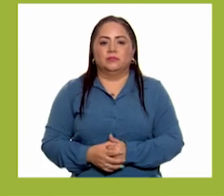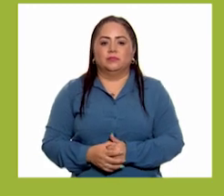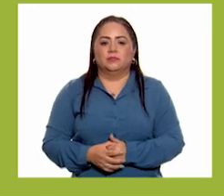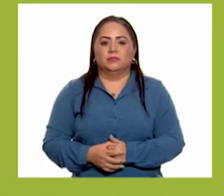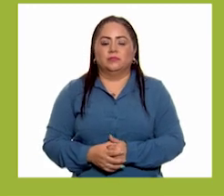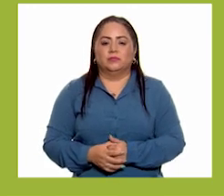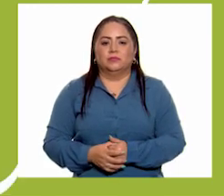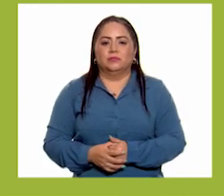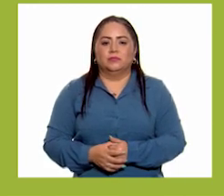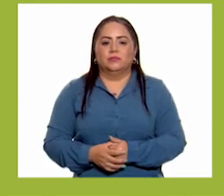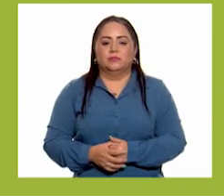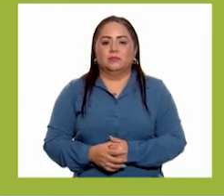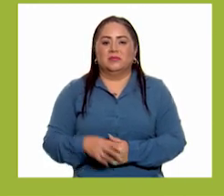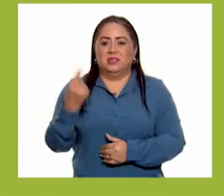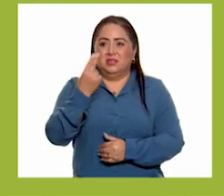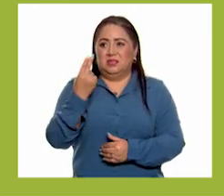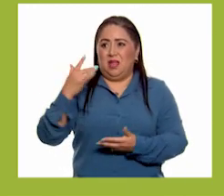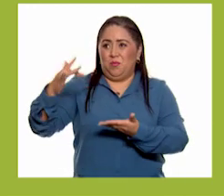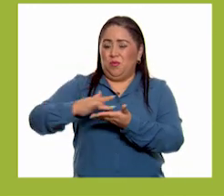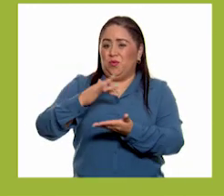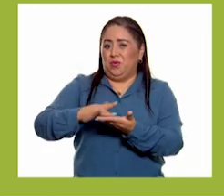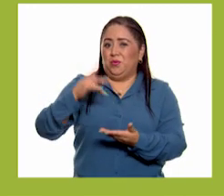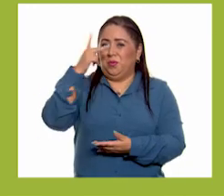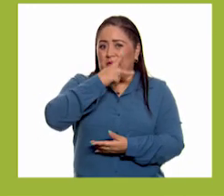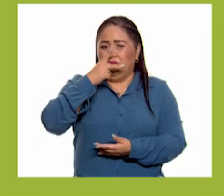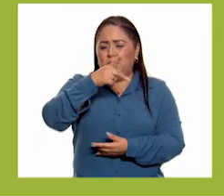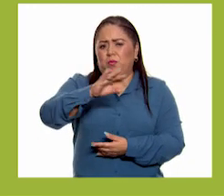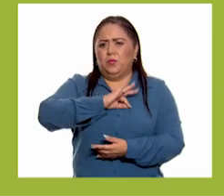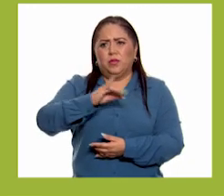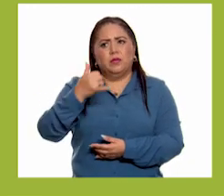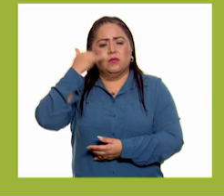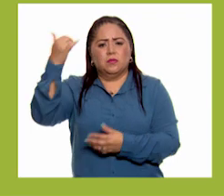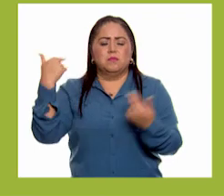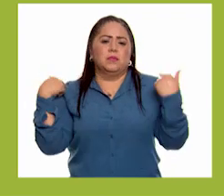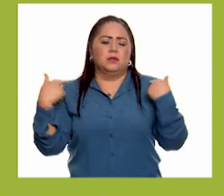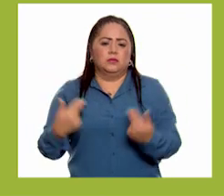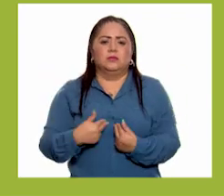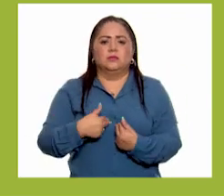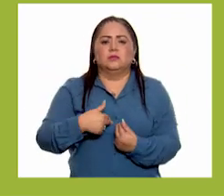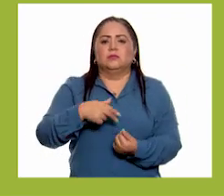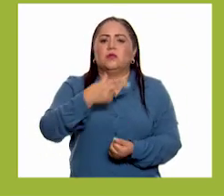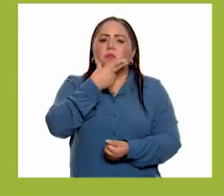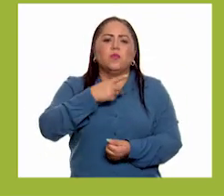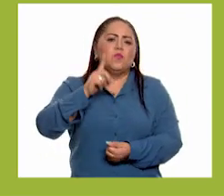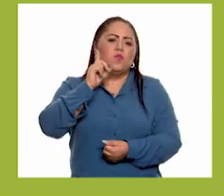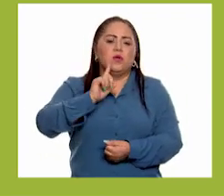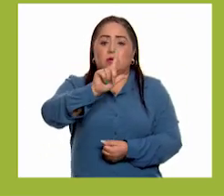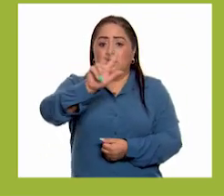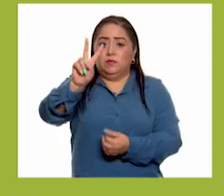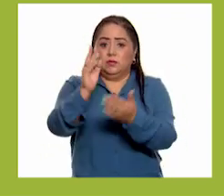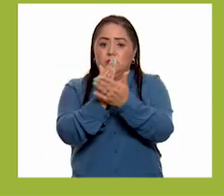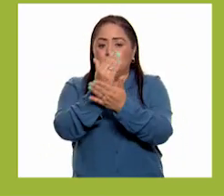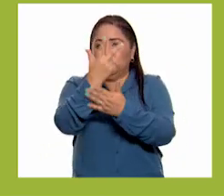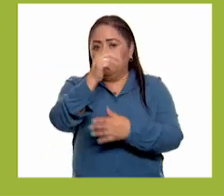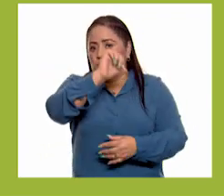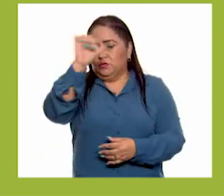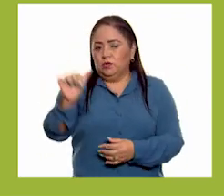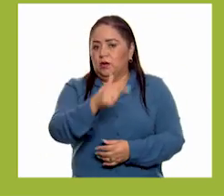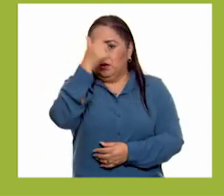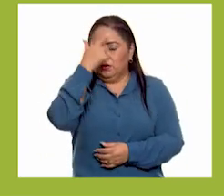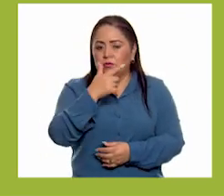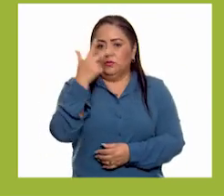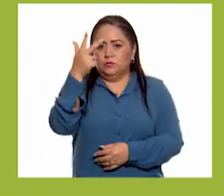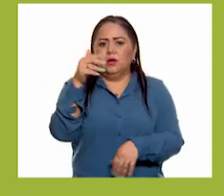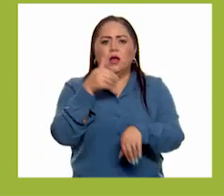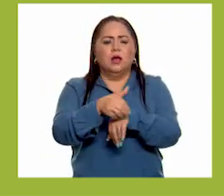800-734-7376. Para solicitar apoyo pedagógico, comunícate con maestras y maestros de lunes a viernes de 8